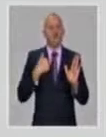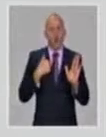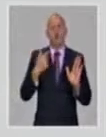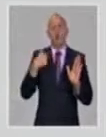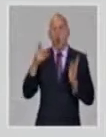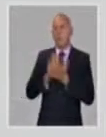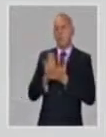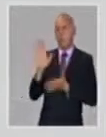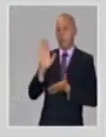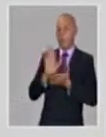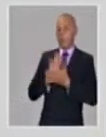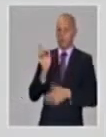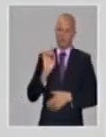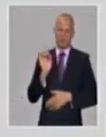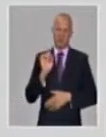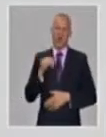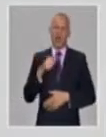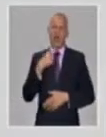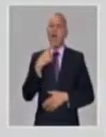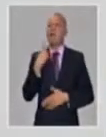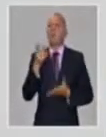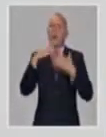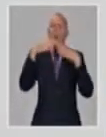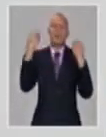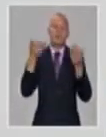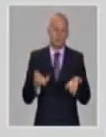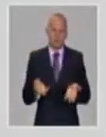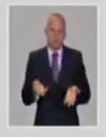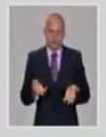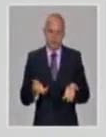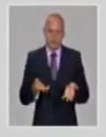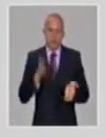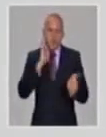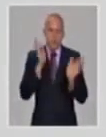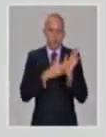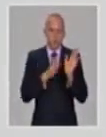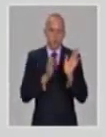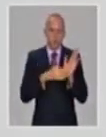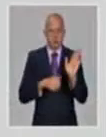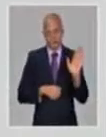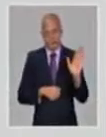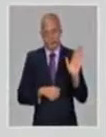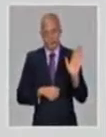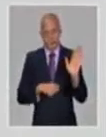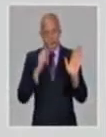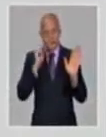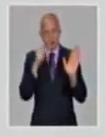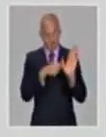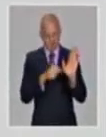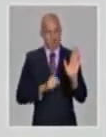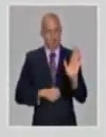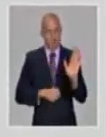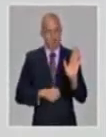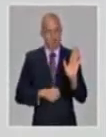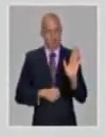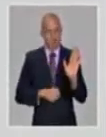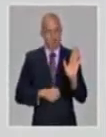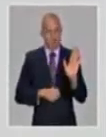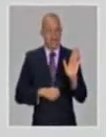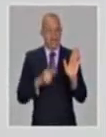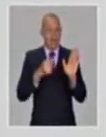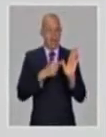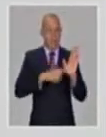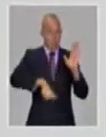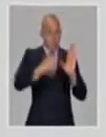es firmado. Y después tiene que haber entonces un seguimiento de ese contrato, de ese real, para de verdad bonificar a que se lo merece, estimular a que se lo merece.